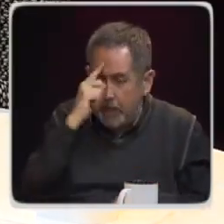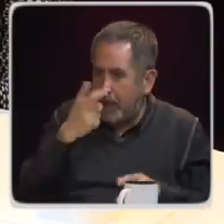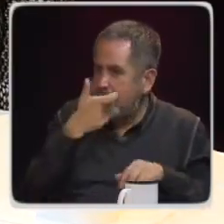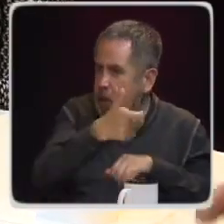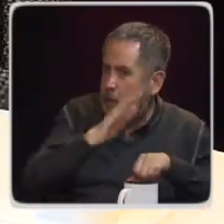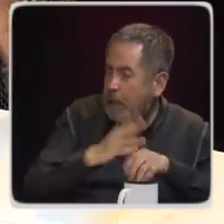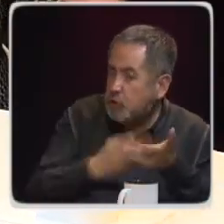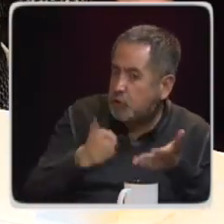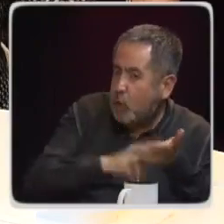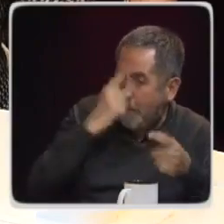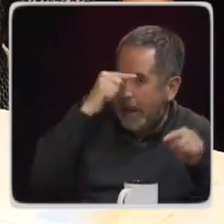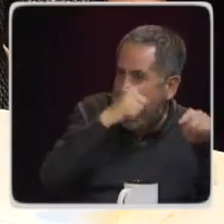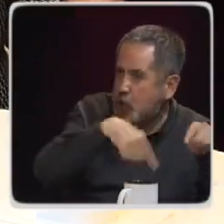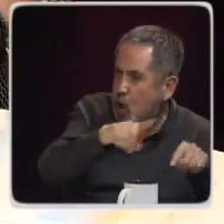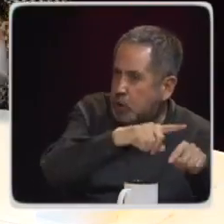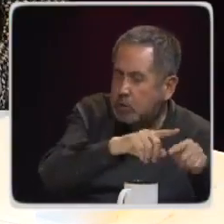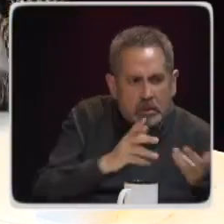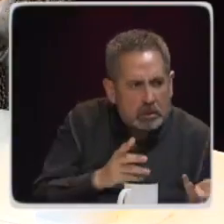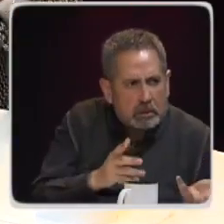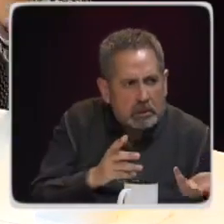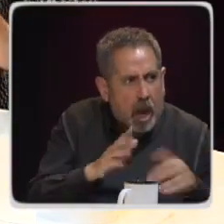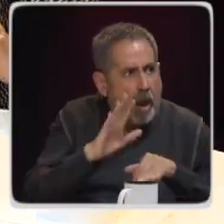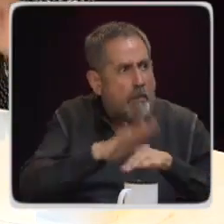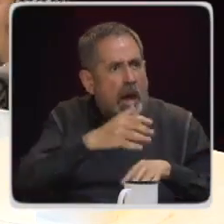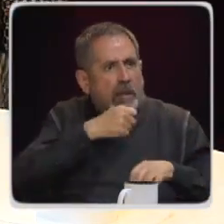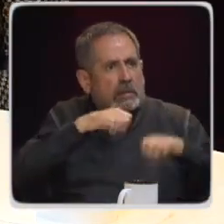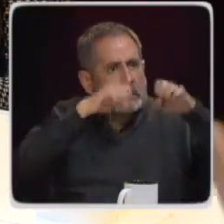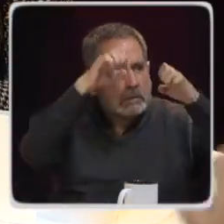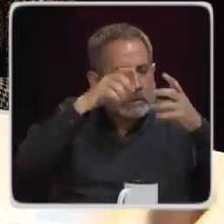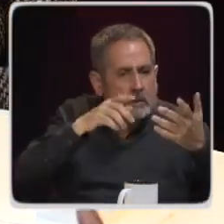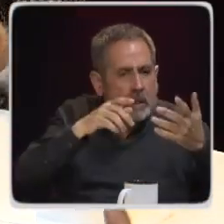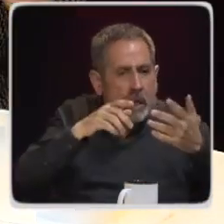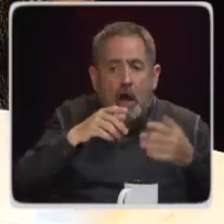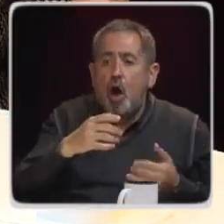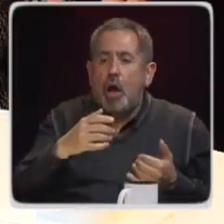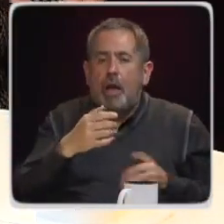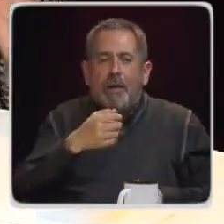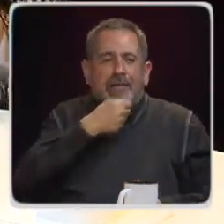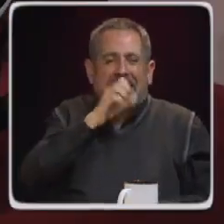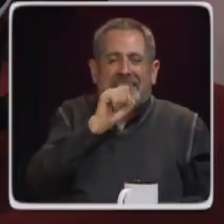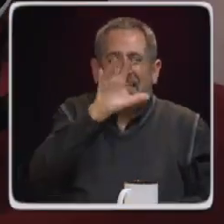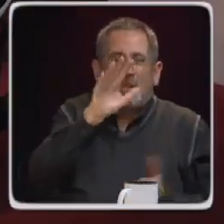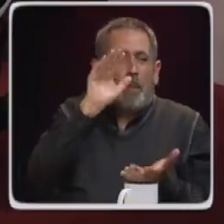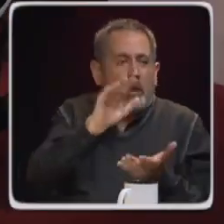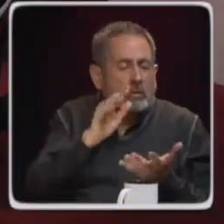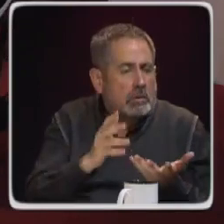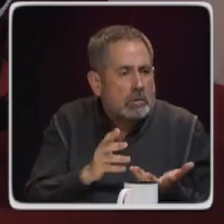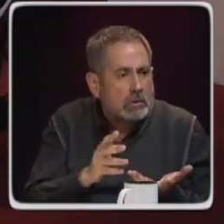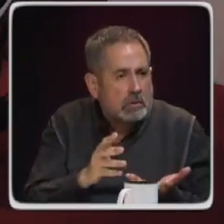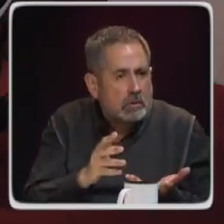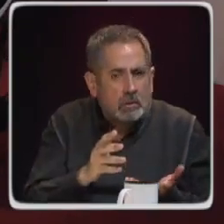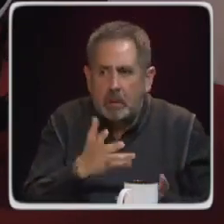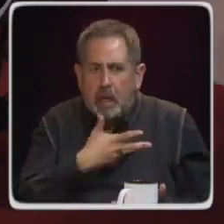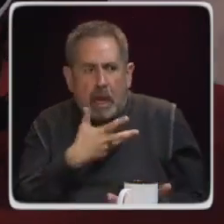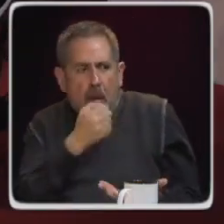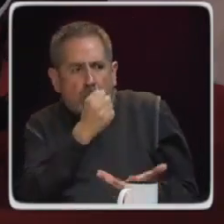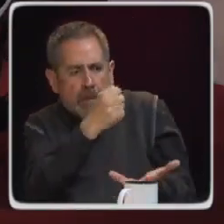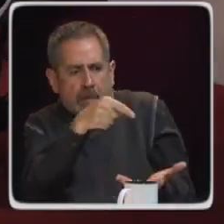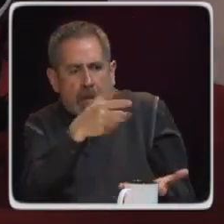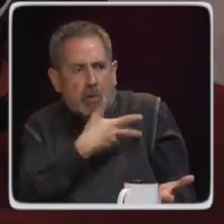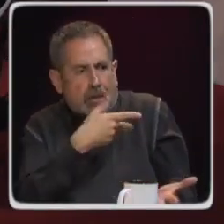¿Cómo lo vemos nosotros? Ponerlo al centro, discutir, iniciar iniciativas, como iniciativas, que es la misma palabra para iniciar leyes, donde